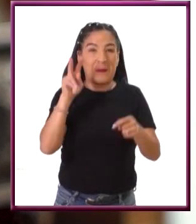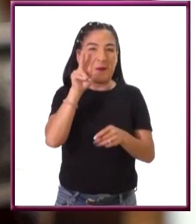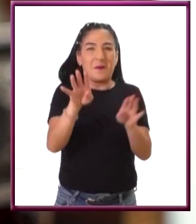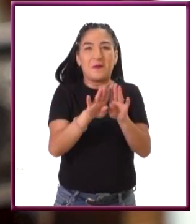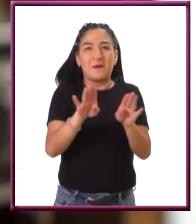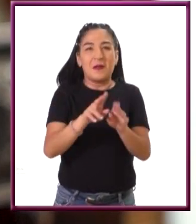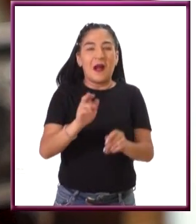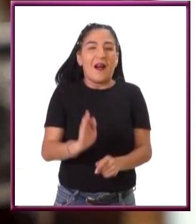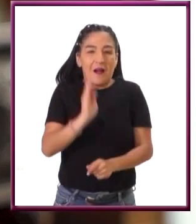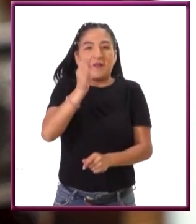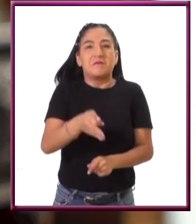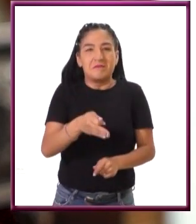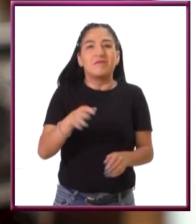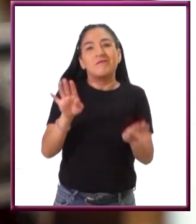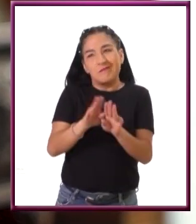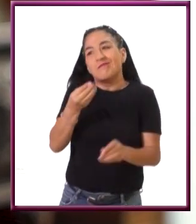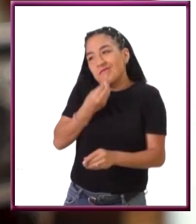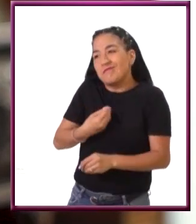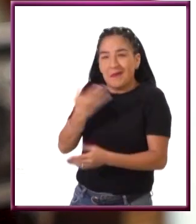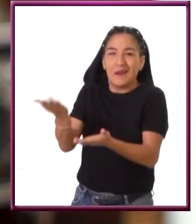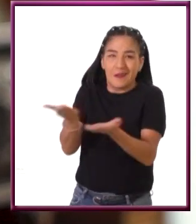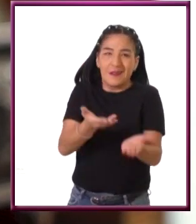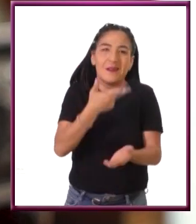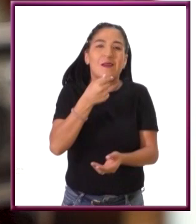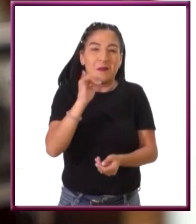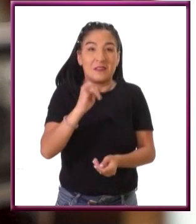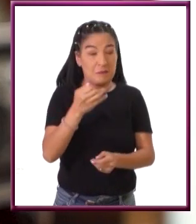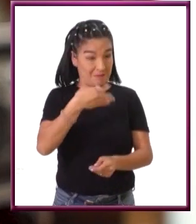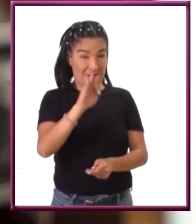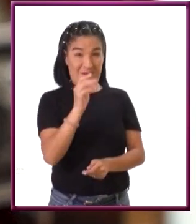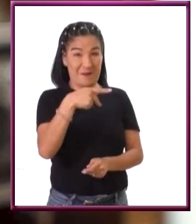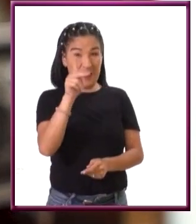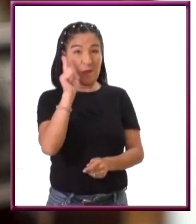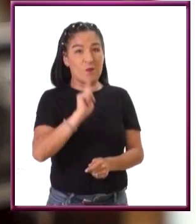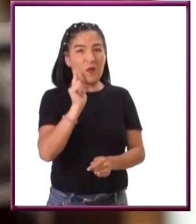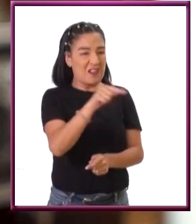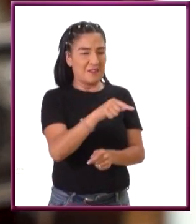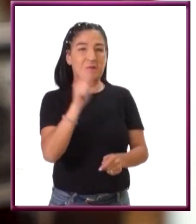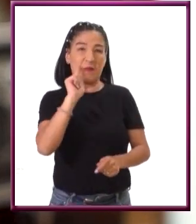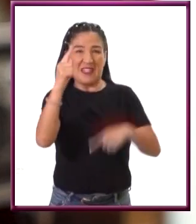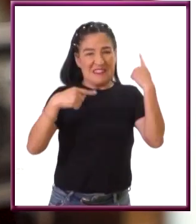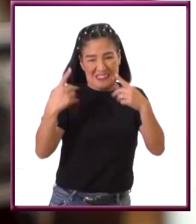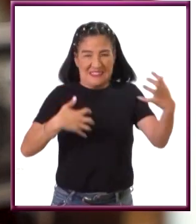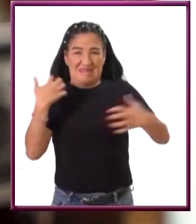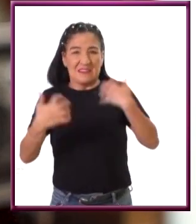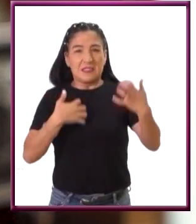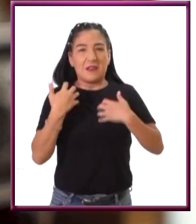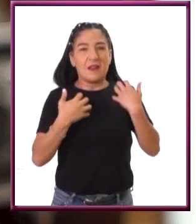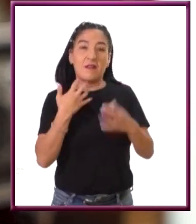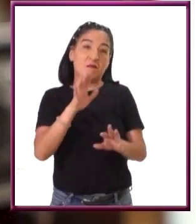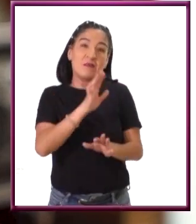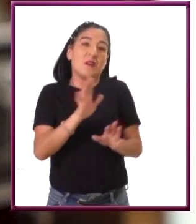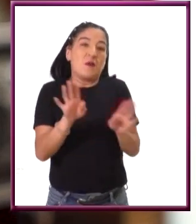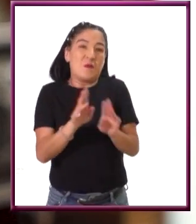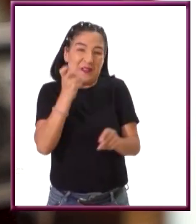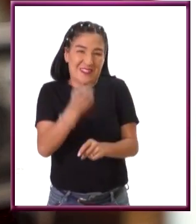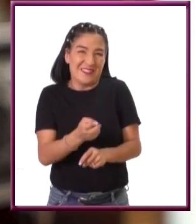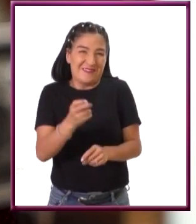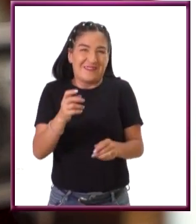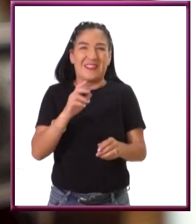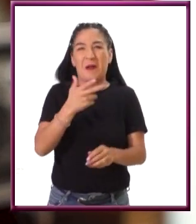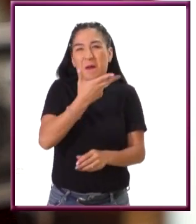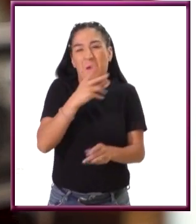Y es una locura que le permitimos a los hombres, pero que en una mujer se veía mal. En una mujer volverte loca por